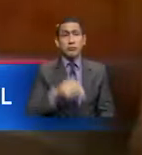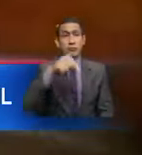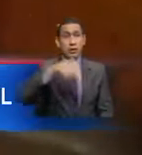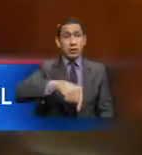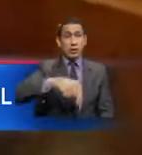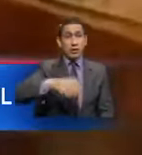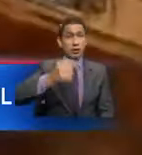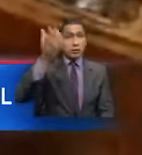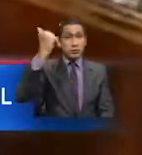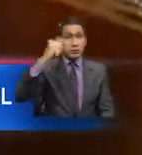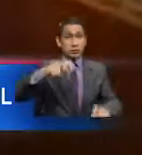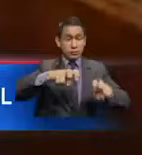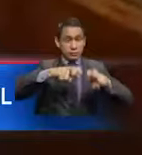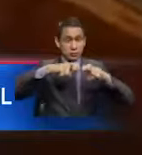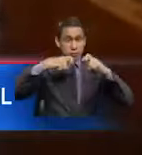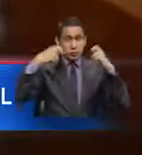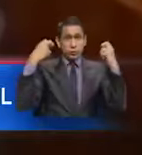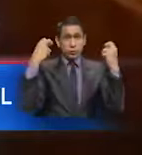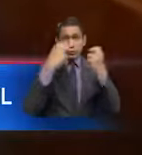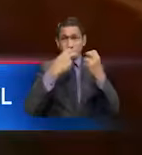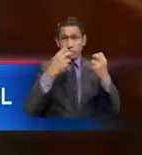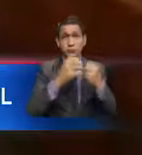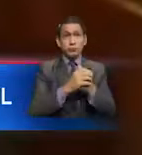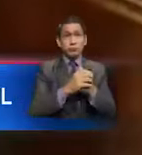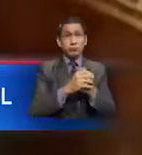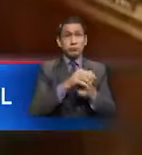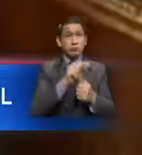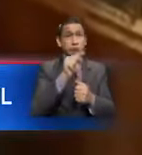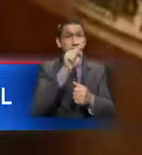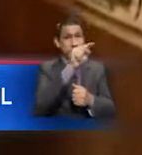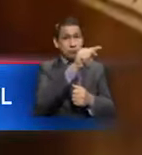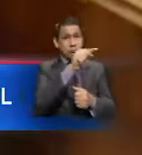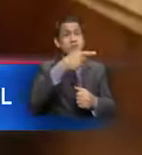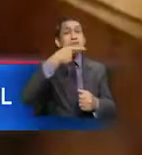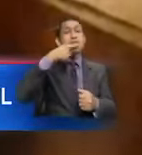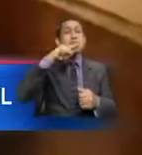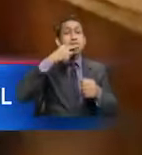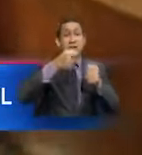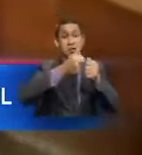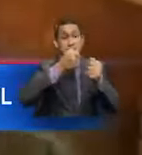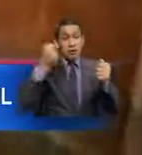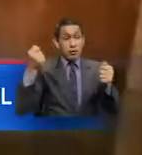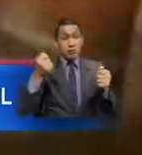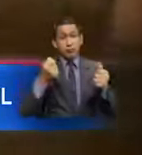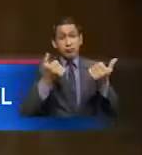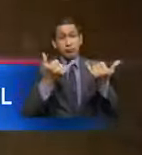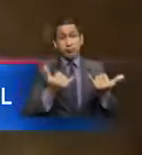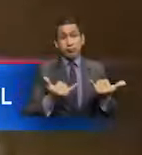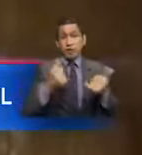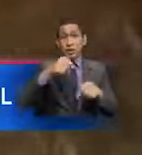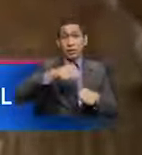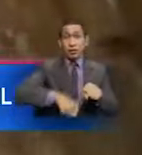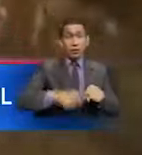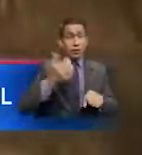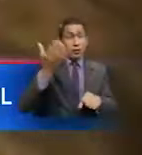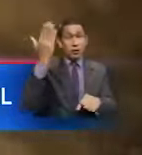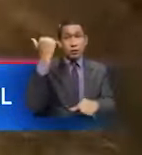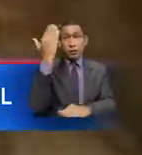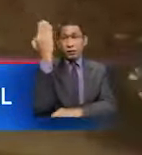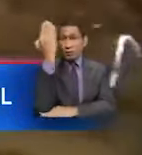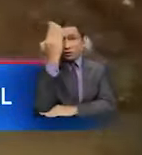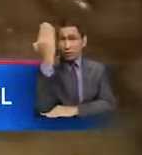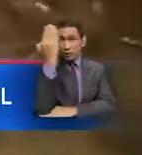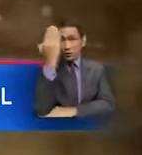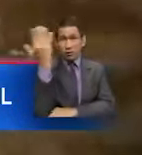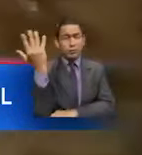acá había una refrigeradora en buen estado, ahora ustedes la ven acá completamente destruida. Acá había un televisor,